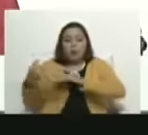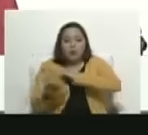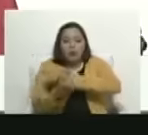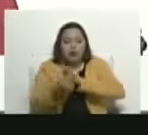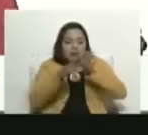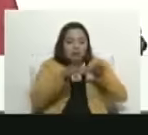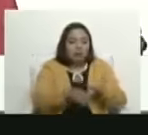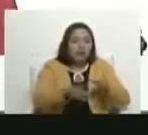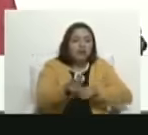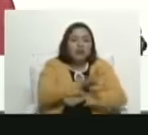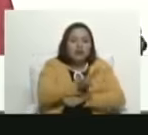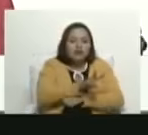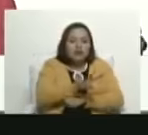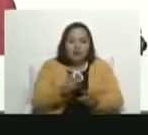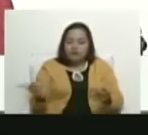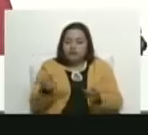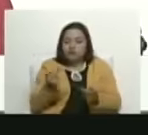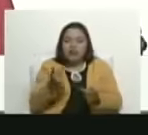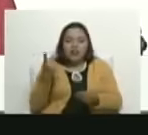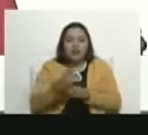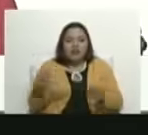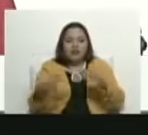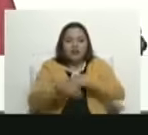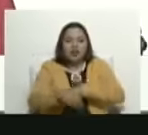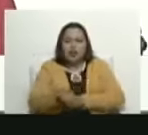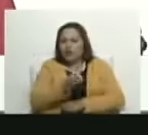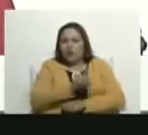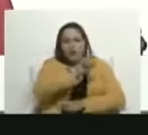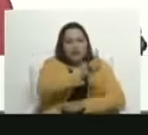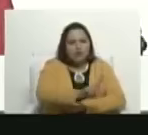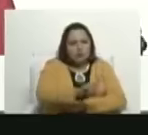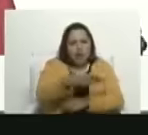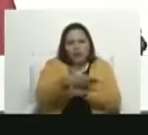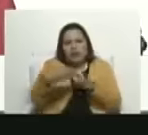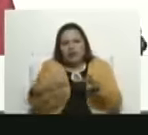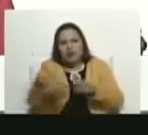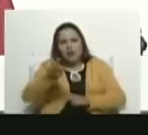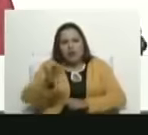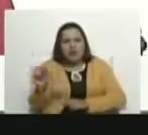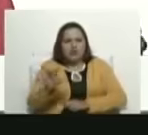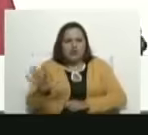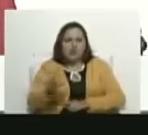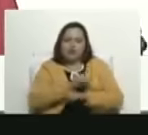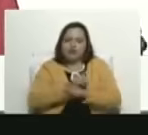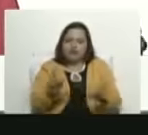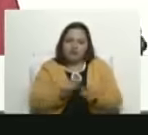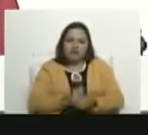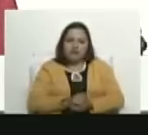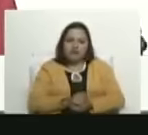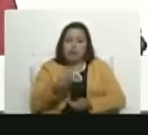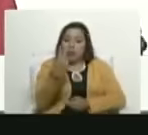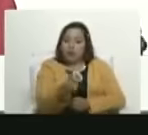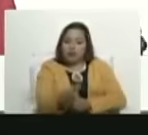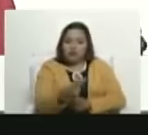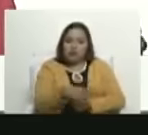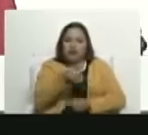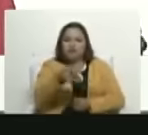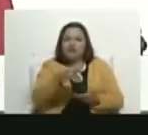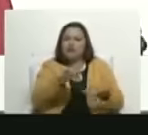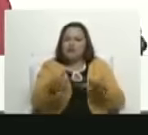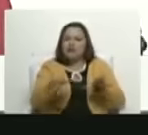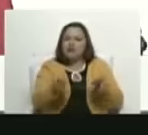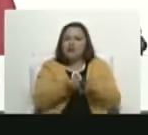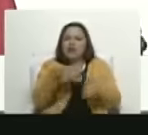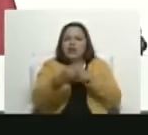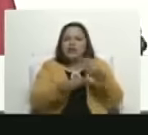acuerdo, ambas. No una, ni media, ni cuatro, ni cinco. Eso fue más o menos lo mismo que hicieron en el